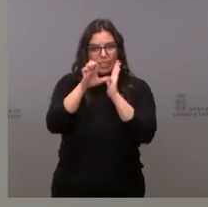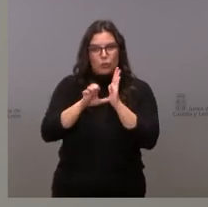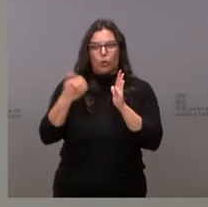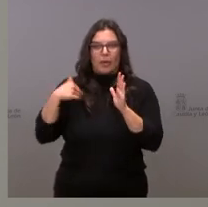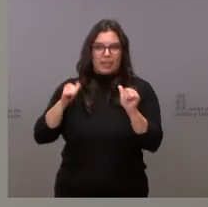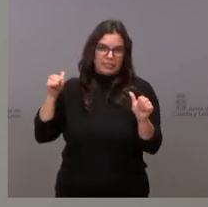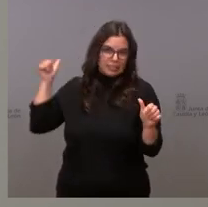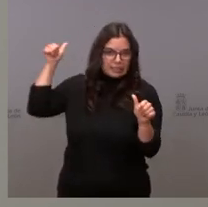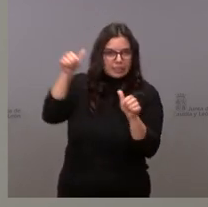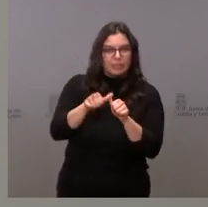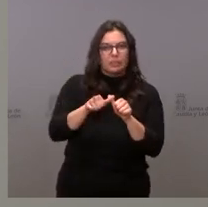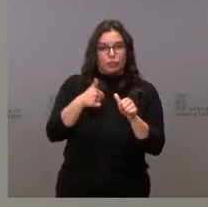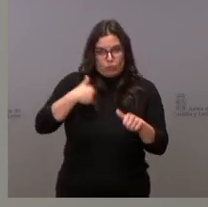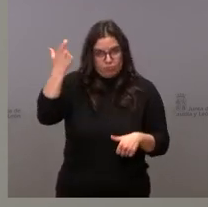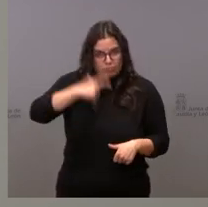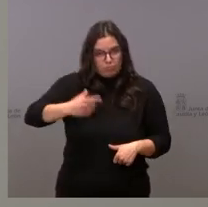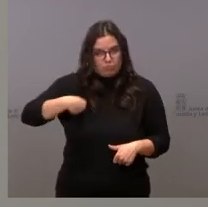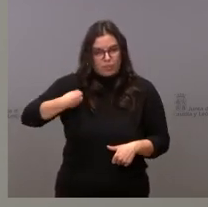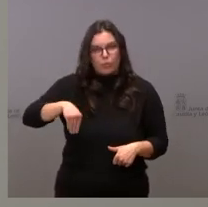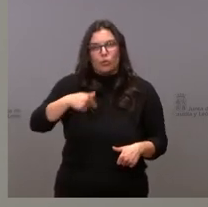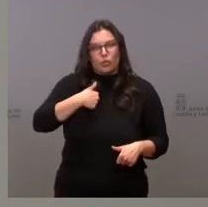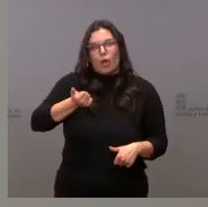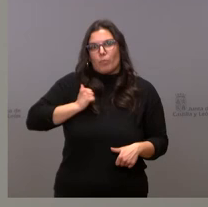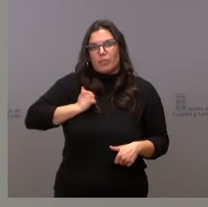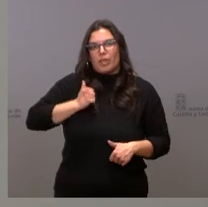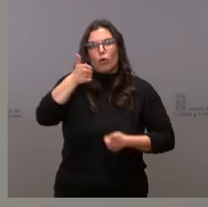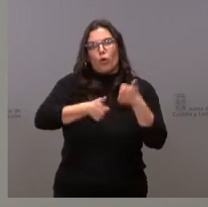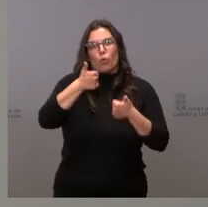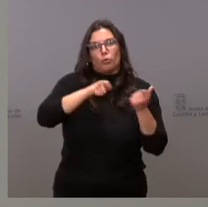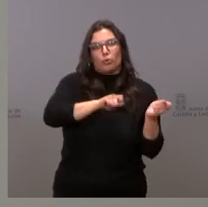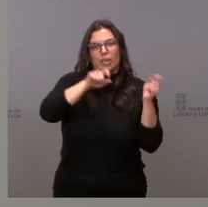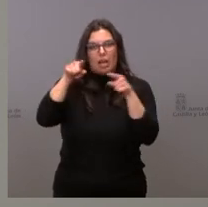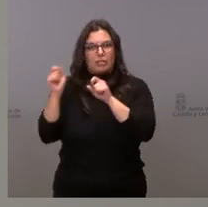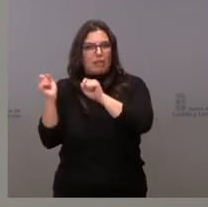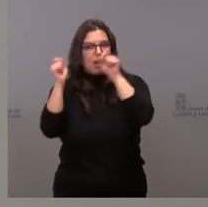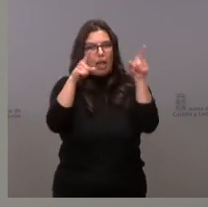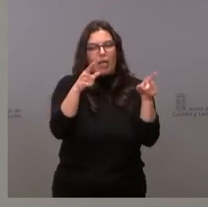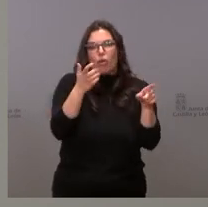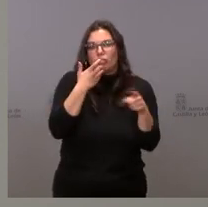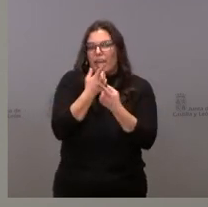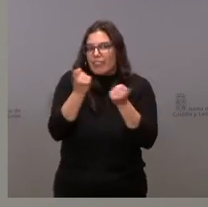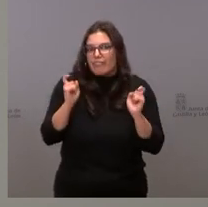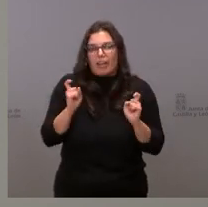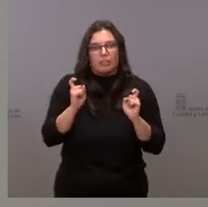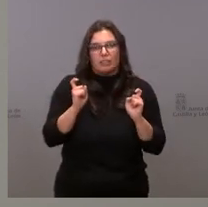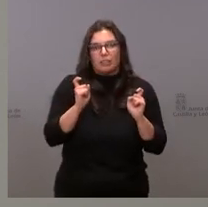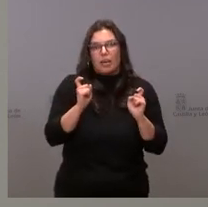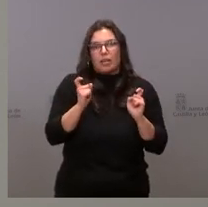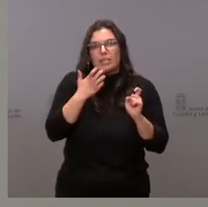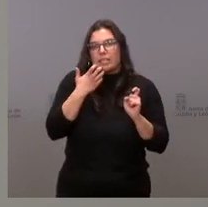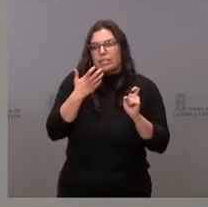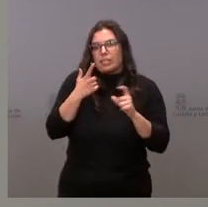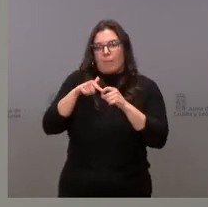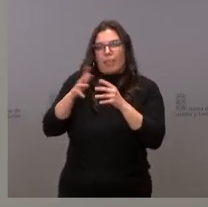trayectoria profesional y yo mismo he utilizado el concurso de traslados en el siempre que ha sido preciso y se ha podido ganar en la